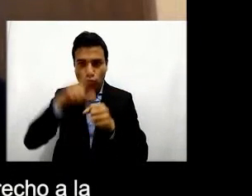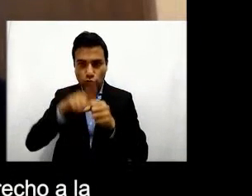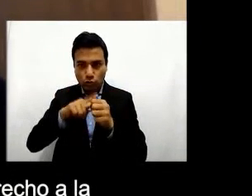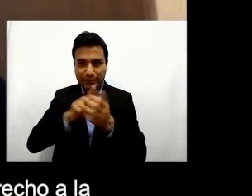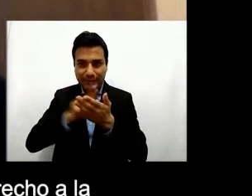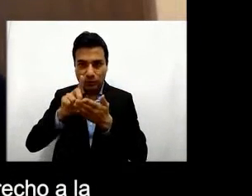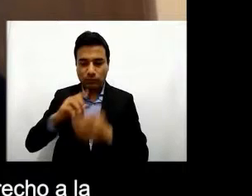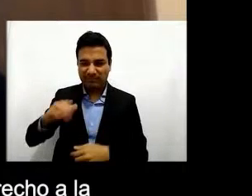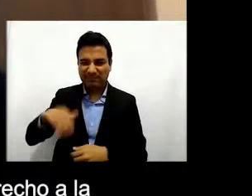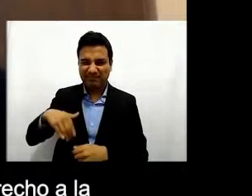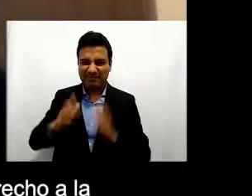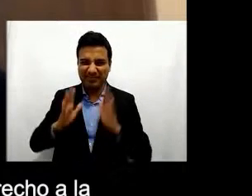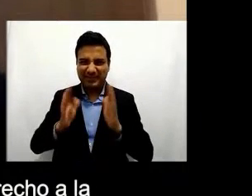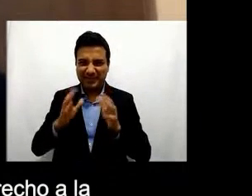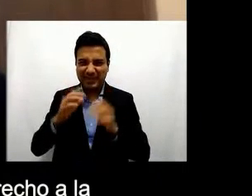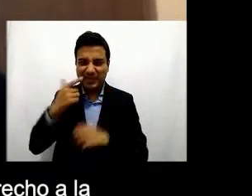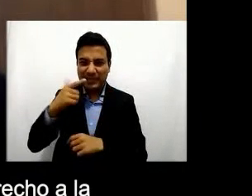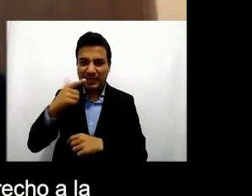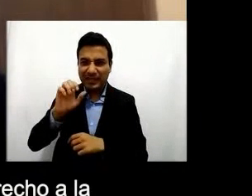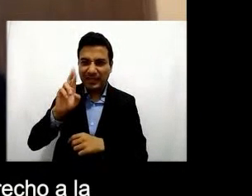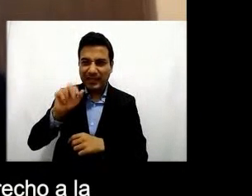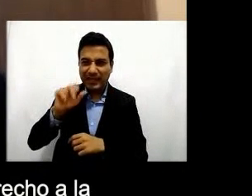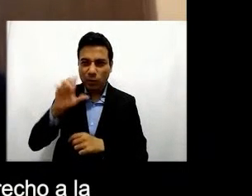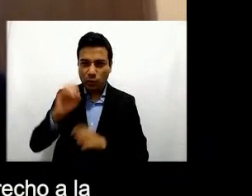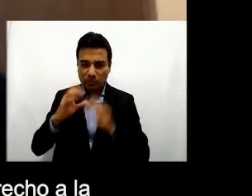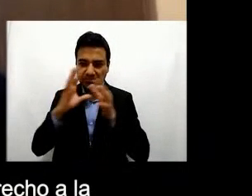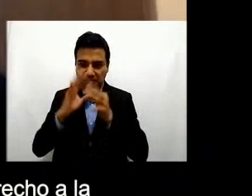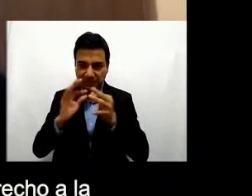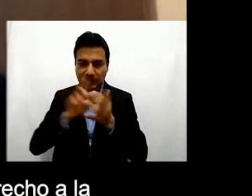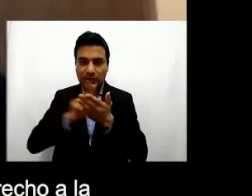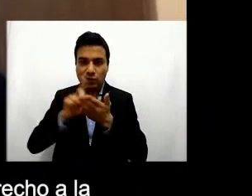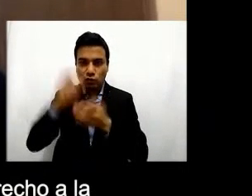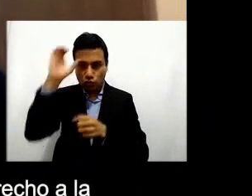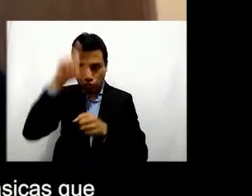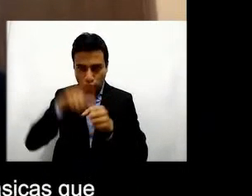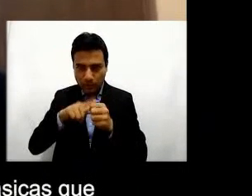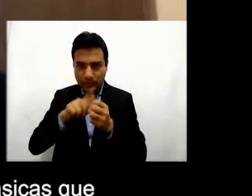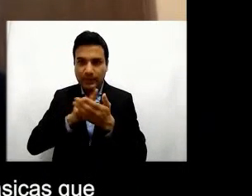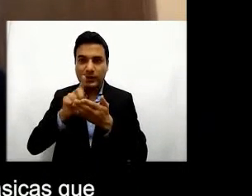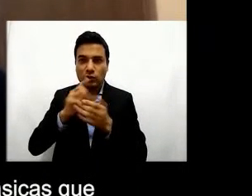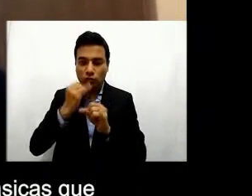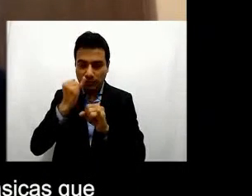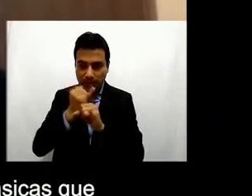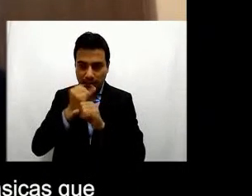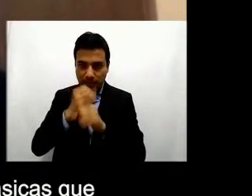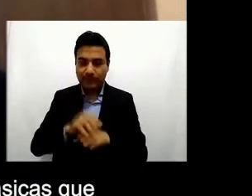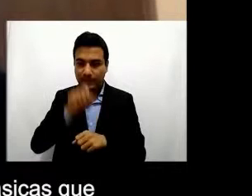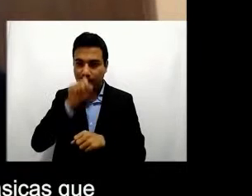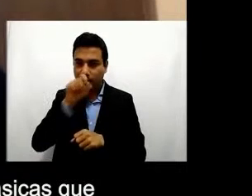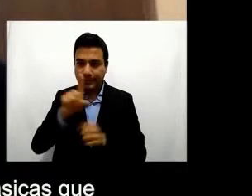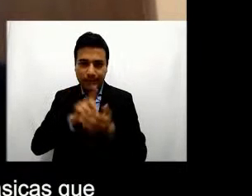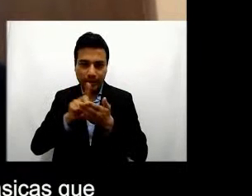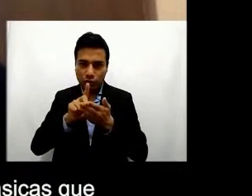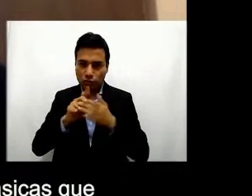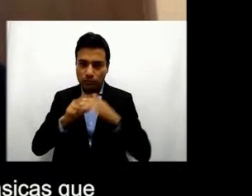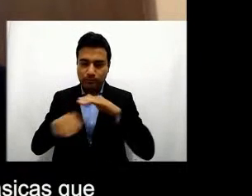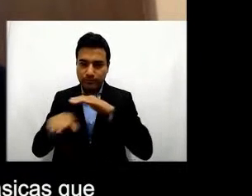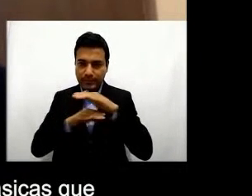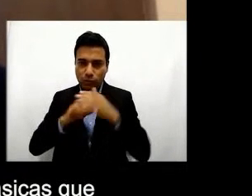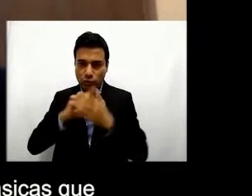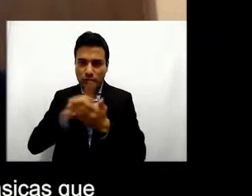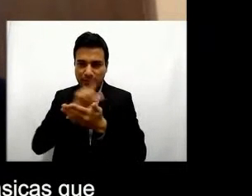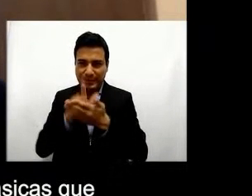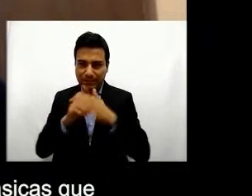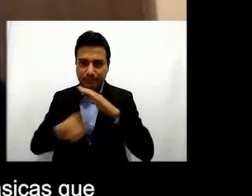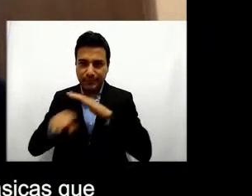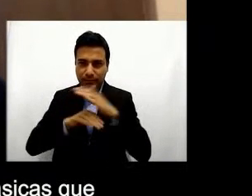habló Gerardo, sí, un derecho a la cultura, sí, un derecho al internet, y evidentemente los derechos básicos y las leyes básicas que